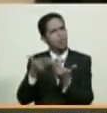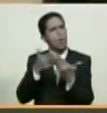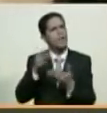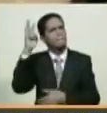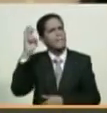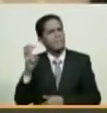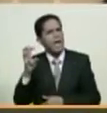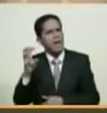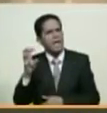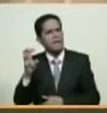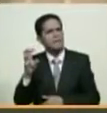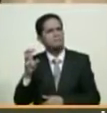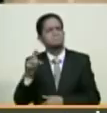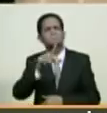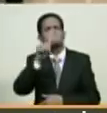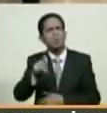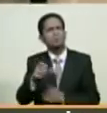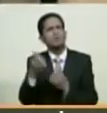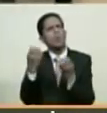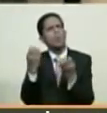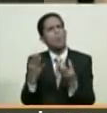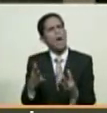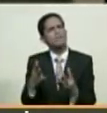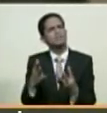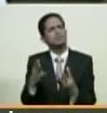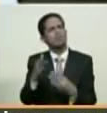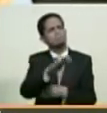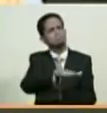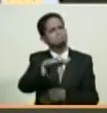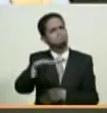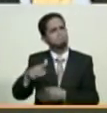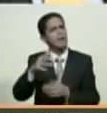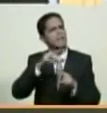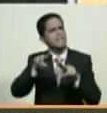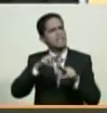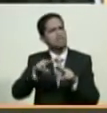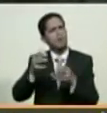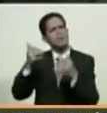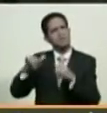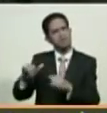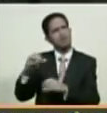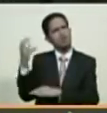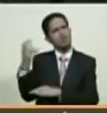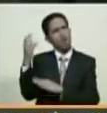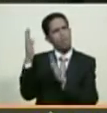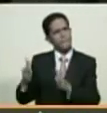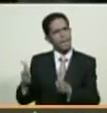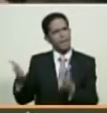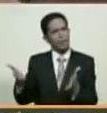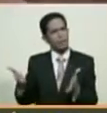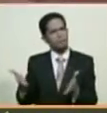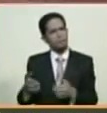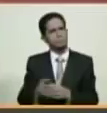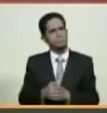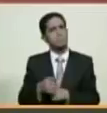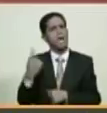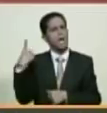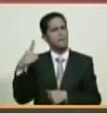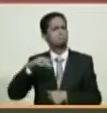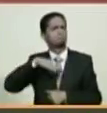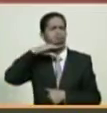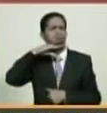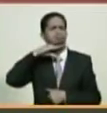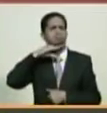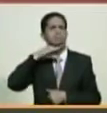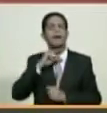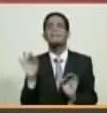Petare, y pregunten cuántos niñas y niños son hijos de colombianos. Y a nadie